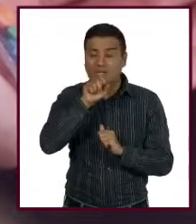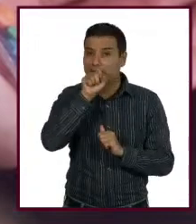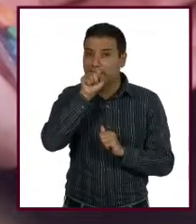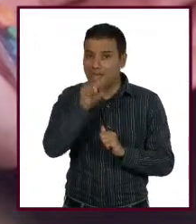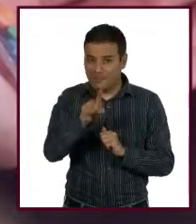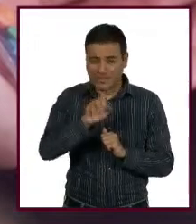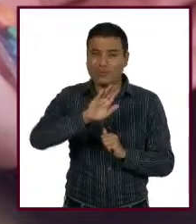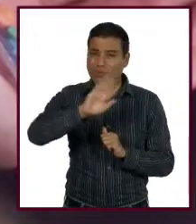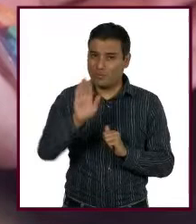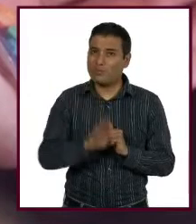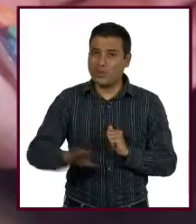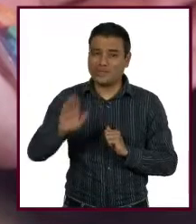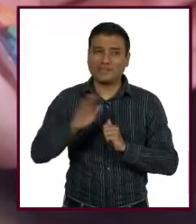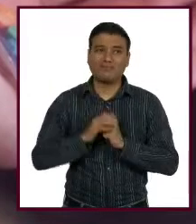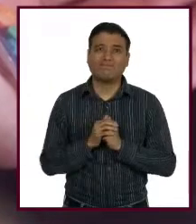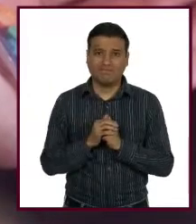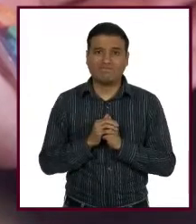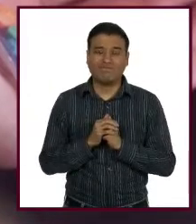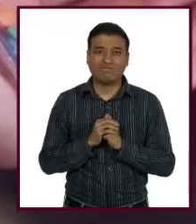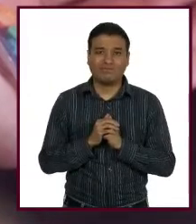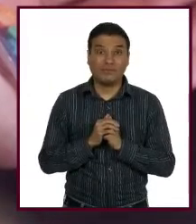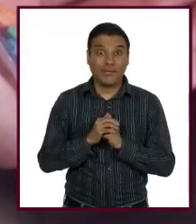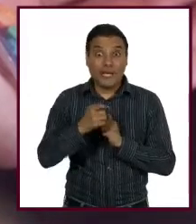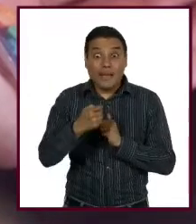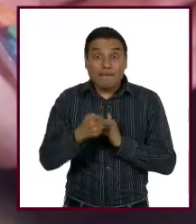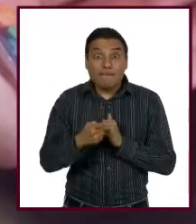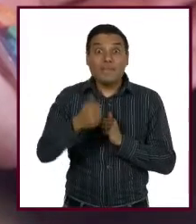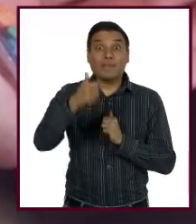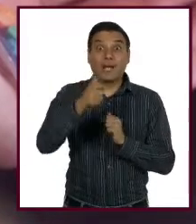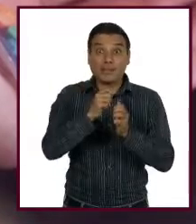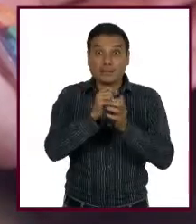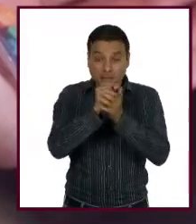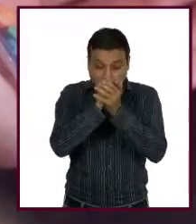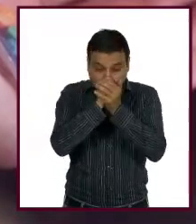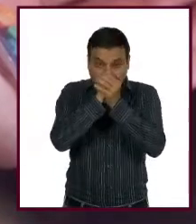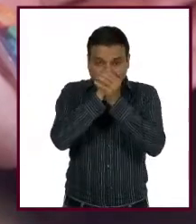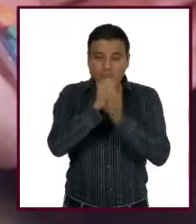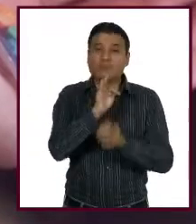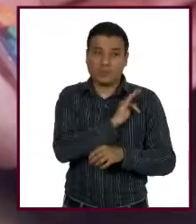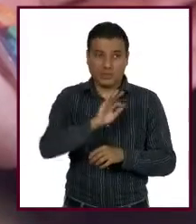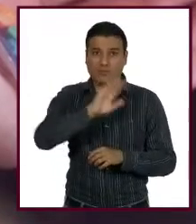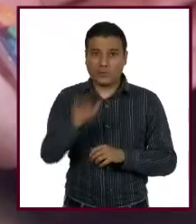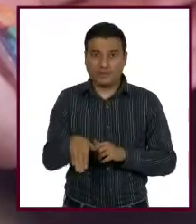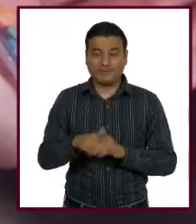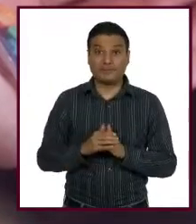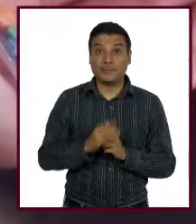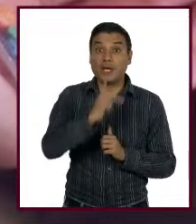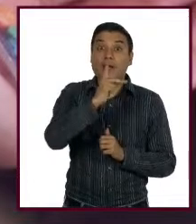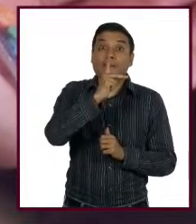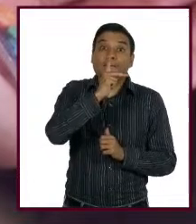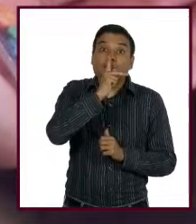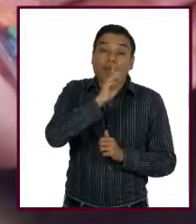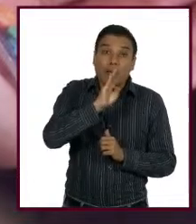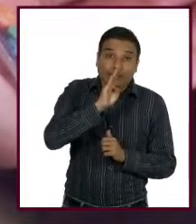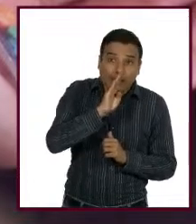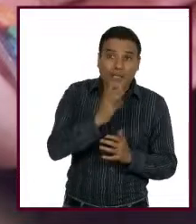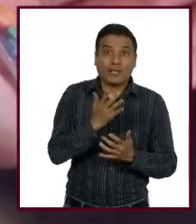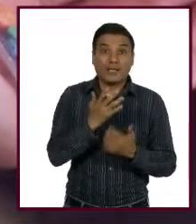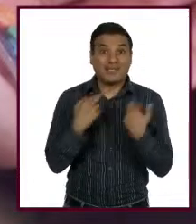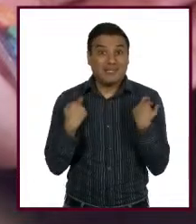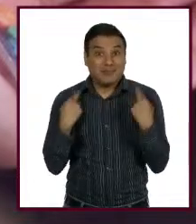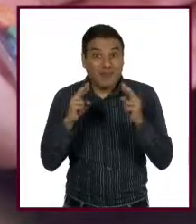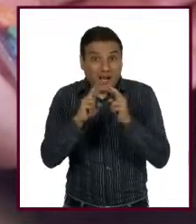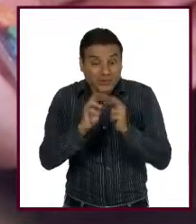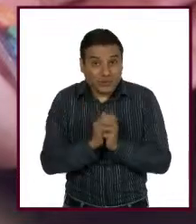que conlleva su uso, sobre todo desde la primera vez que los consumen. Los padres, madres de familia, los